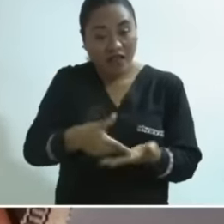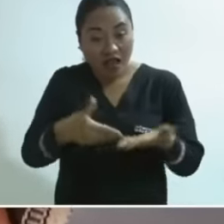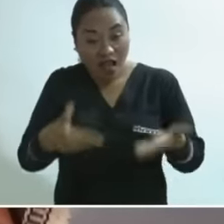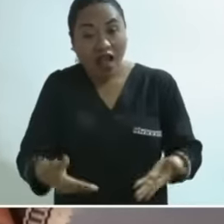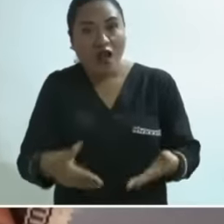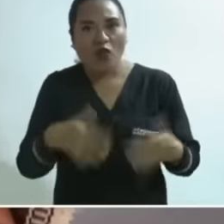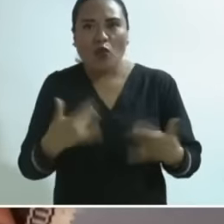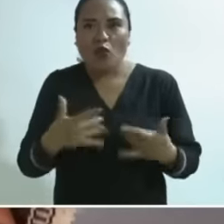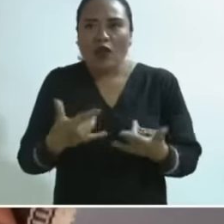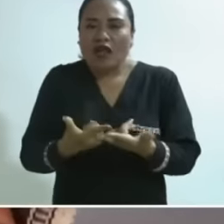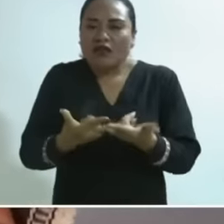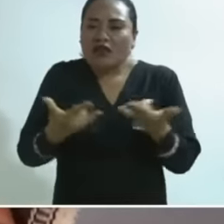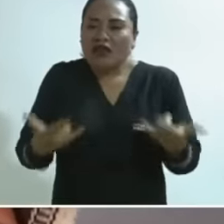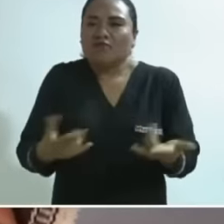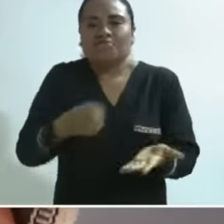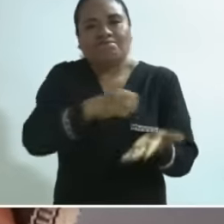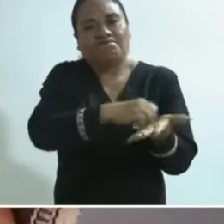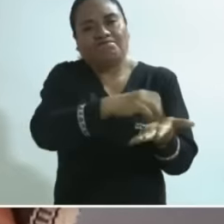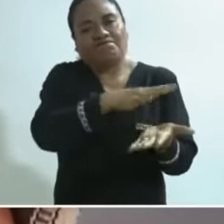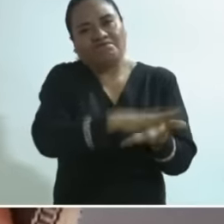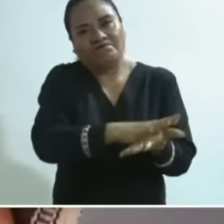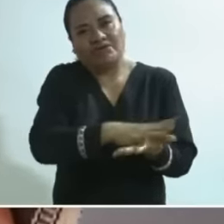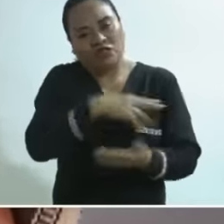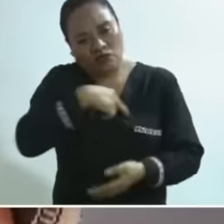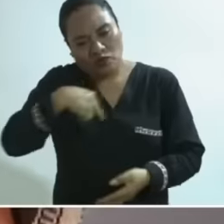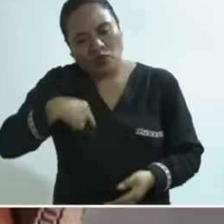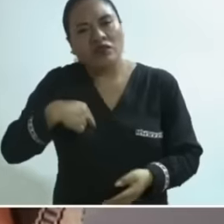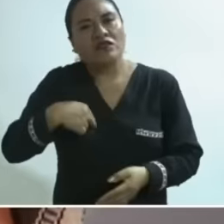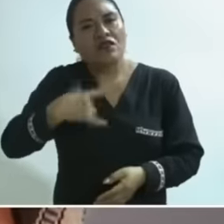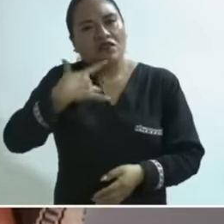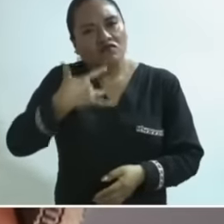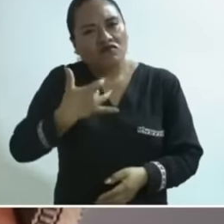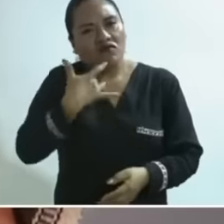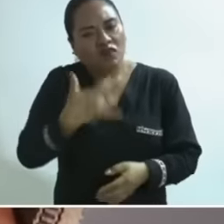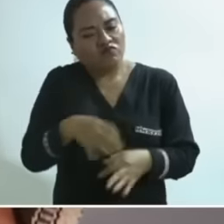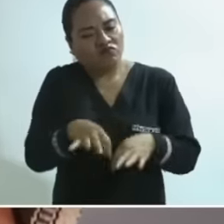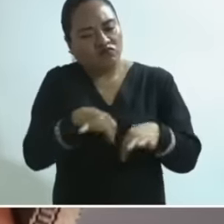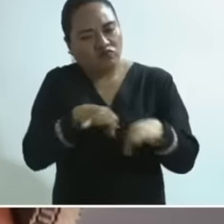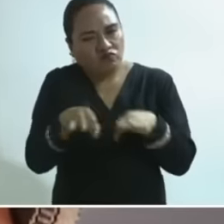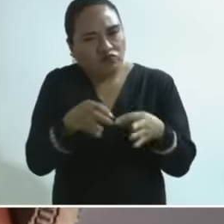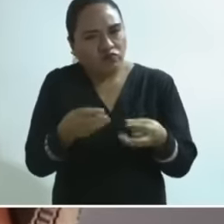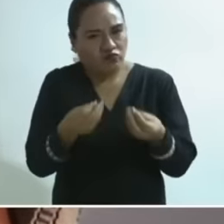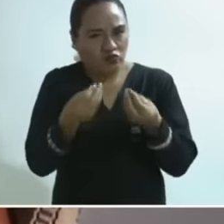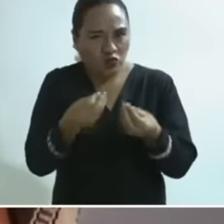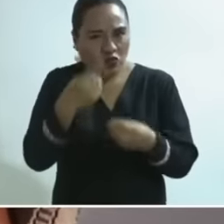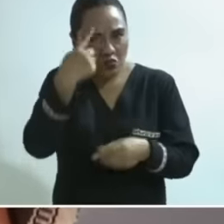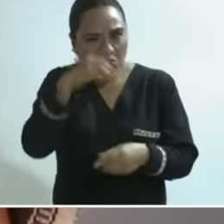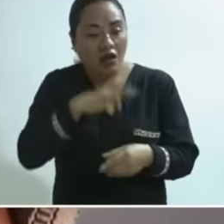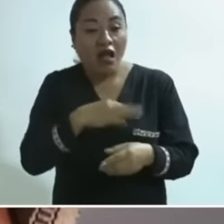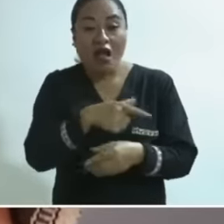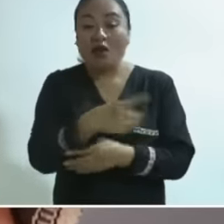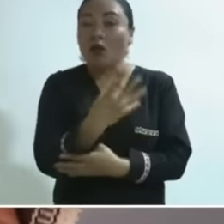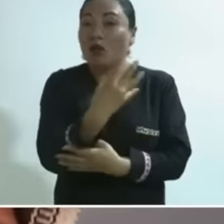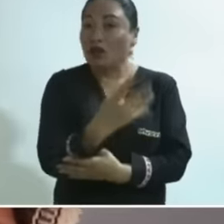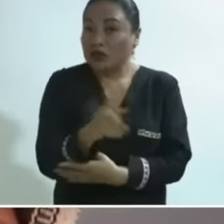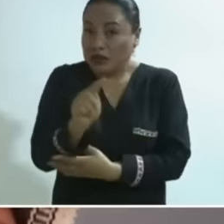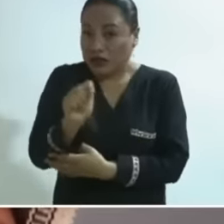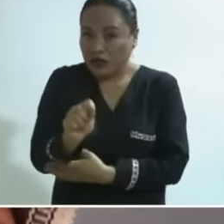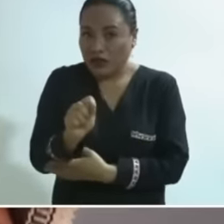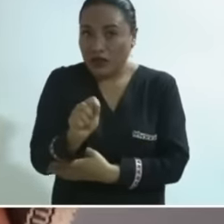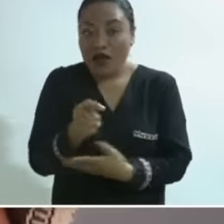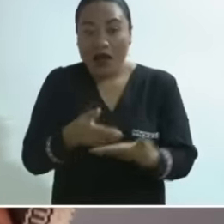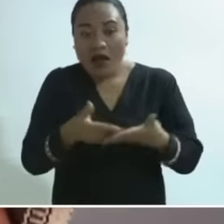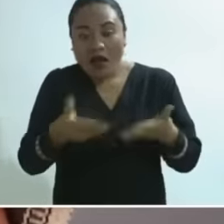estamos viviendo. Nosotros que luchamos tanto porque llegara a la cuarta transformación y